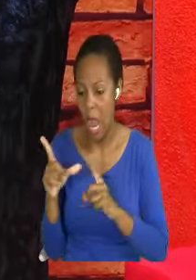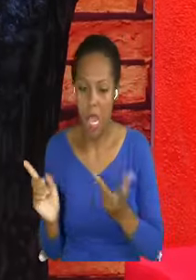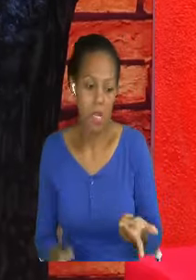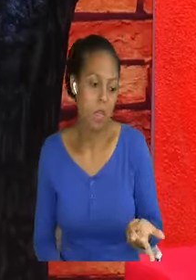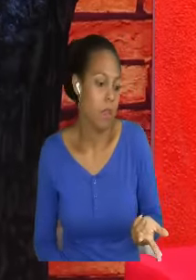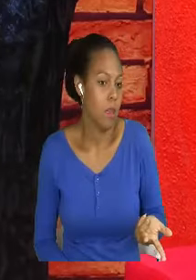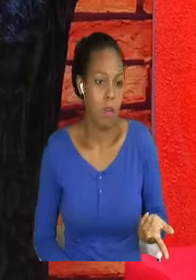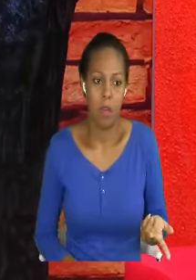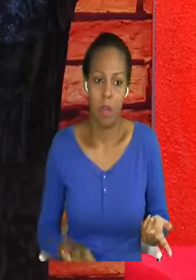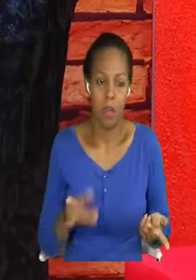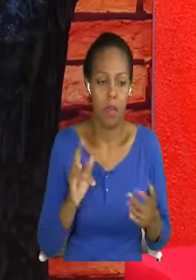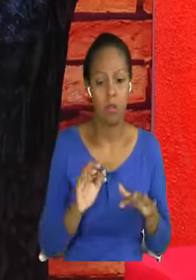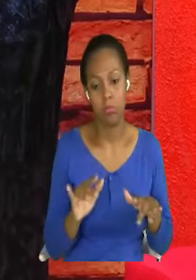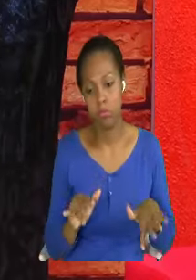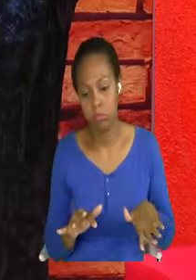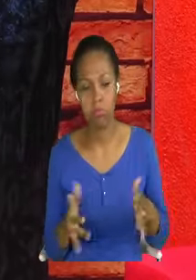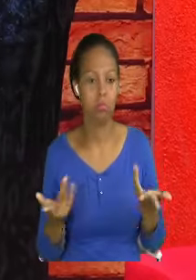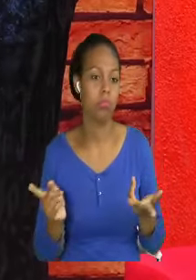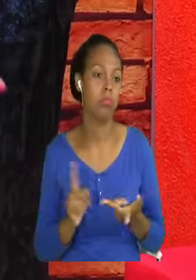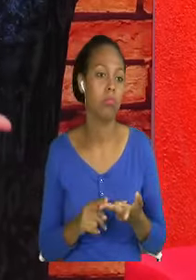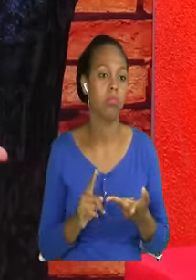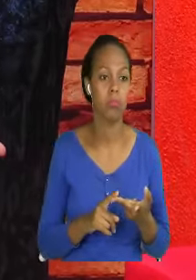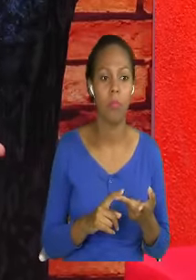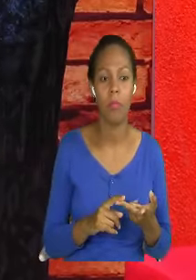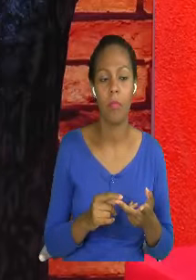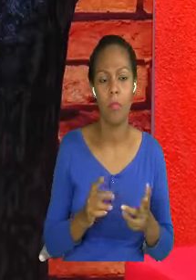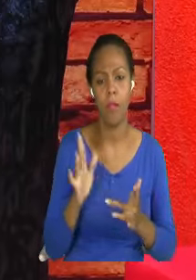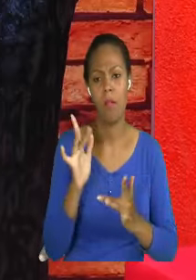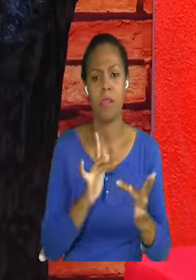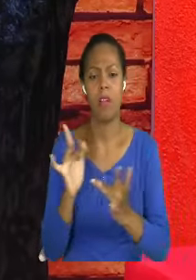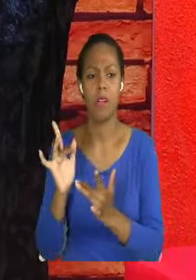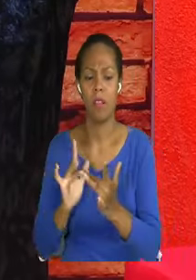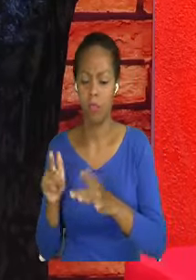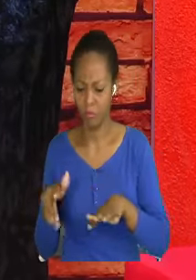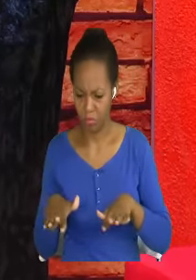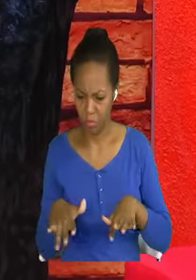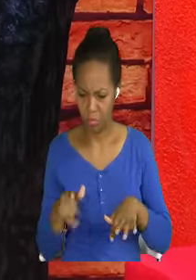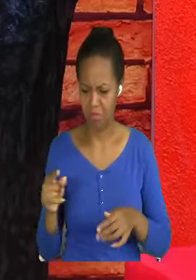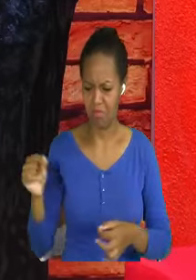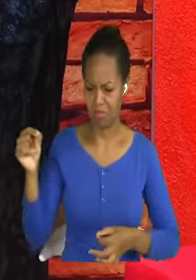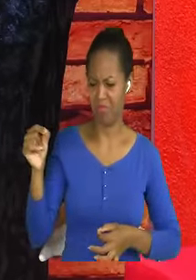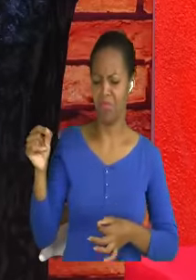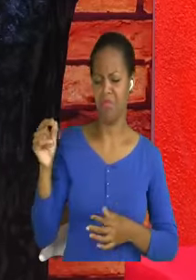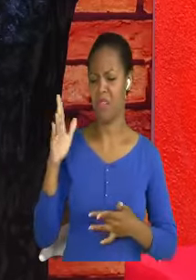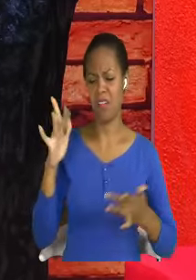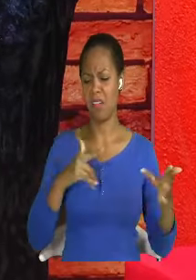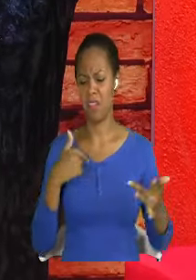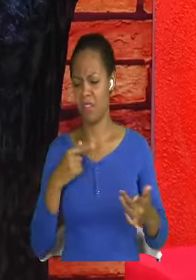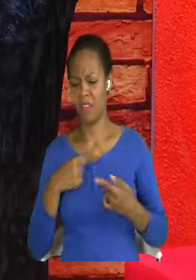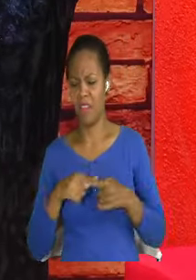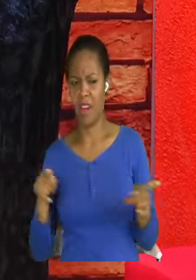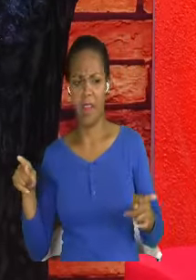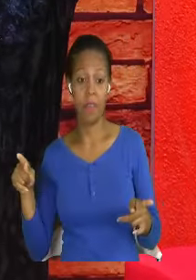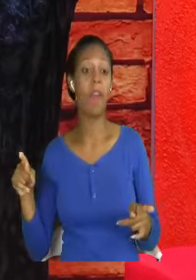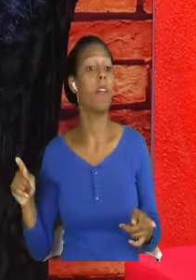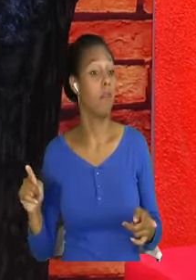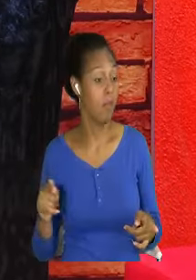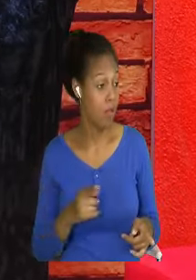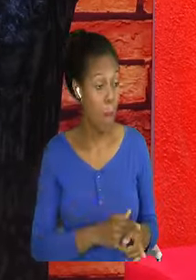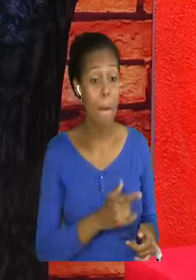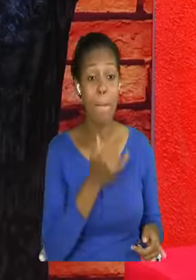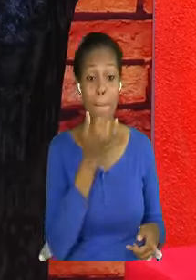al transcribir de mecanografía, incoherencias dentro del registro civil, ¿sí? Este tipo de errores, como les